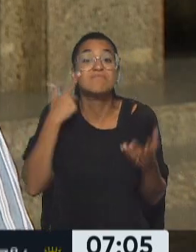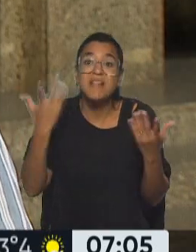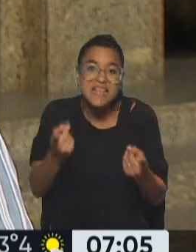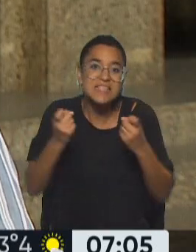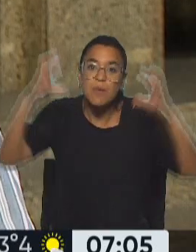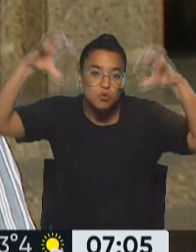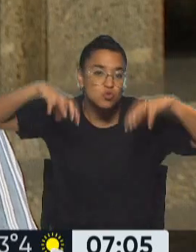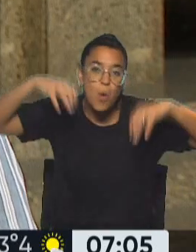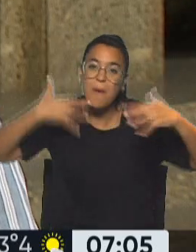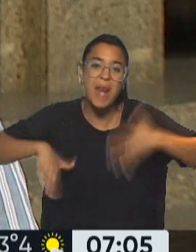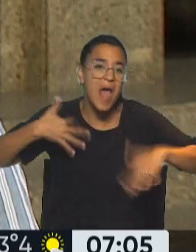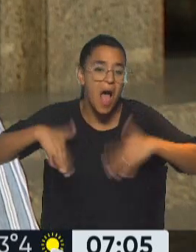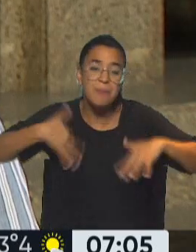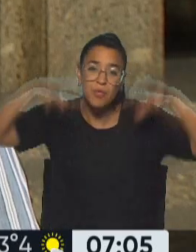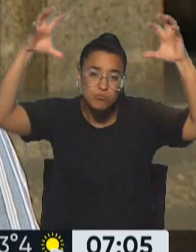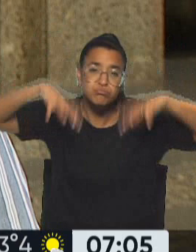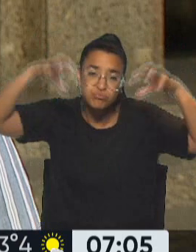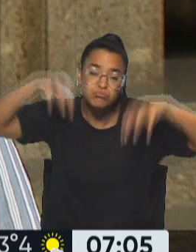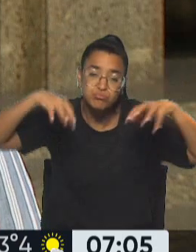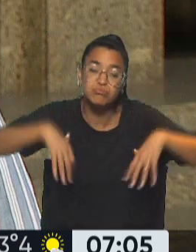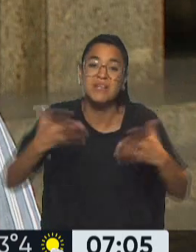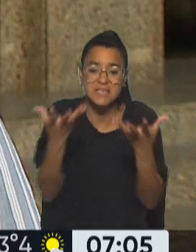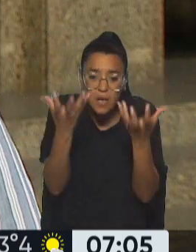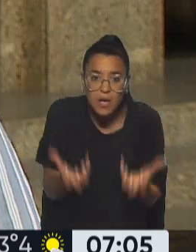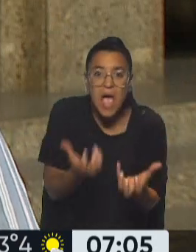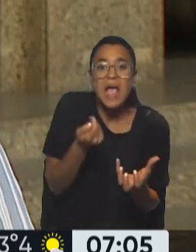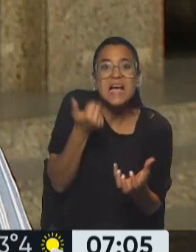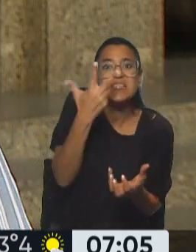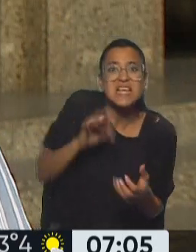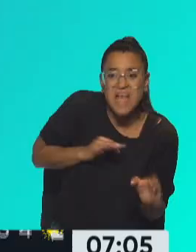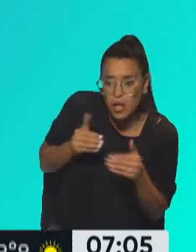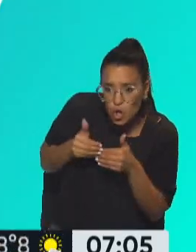llueva lo más pronto posible con buenos volúmenes y que se revierta la seca que ya lleva casi 3 años en Argentina.